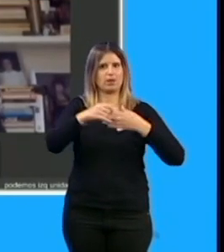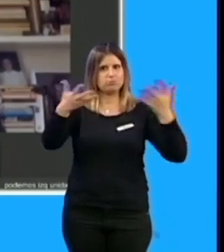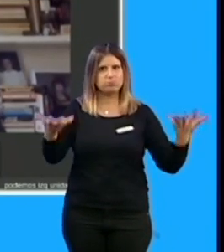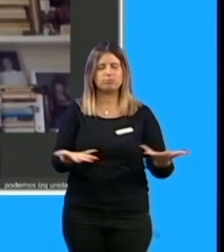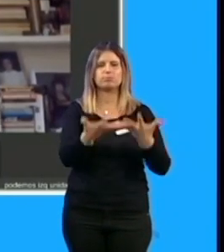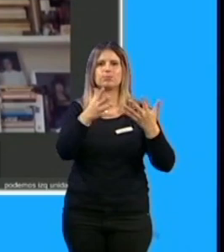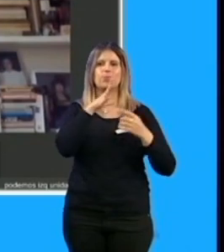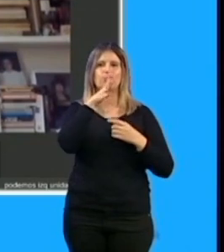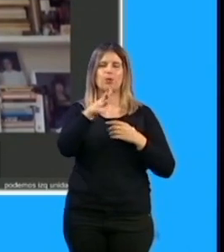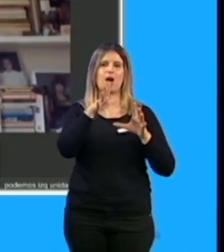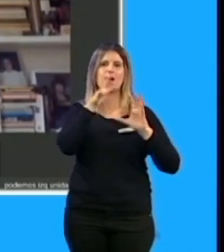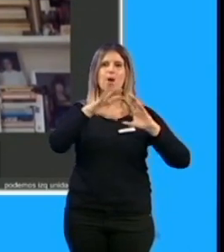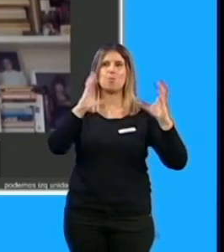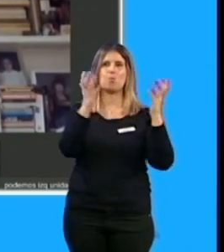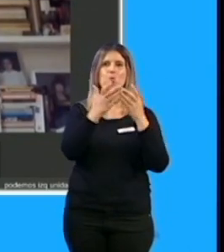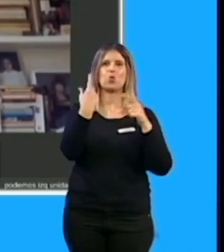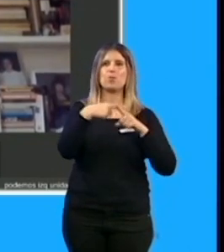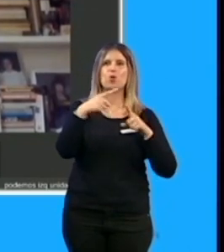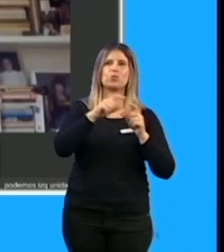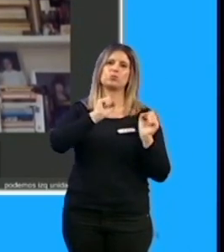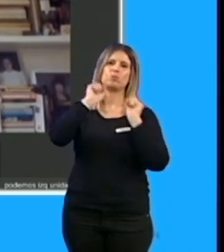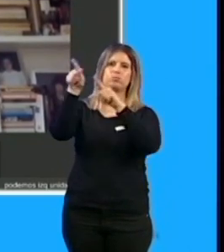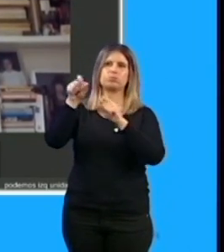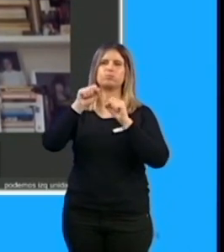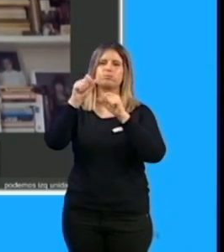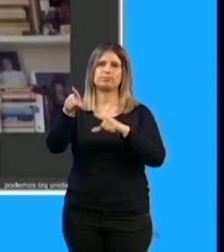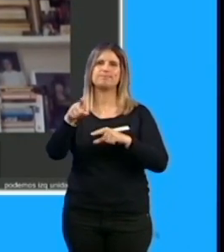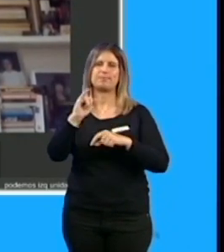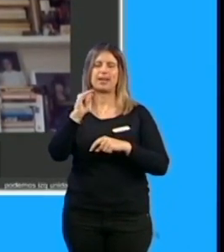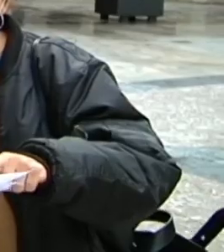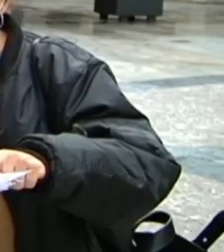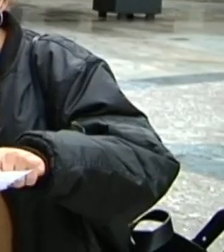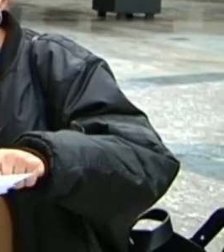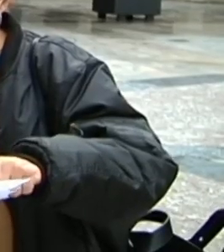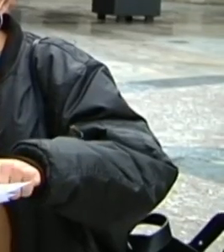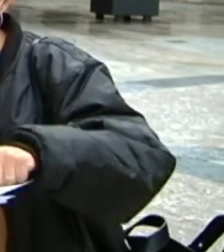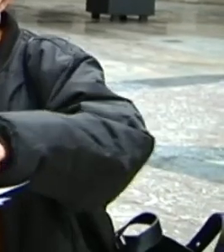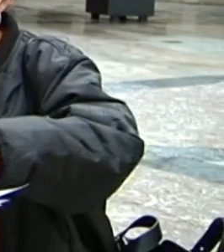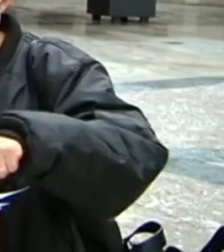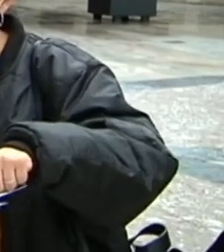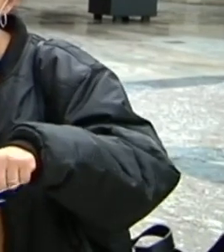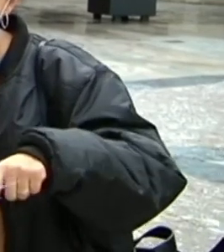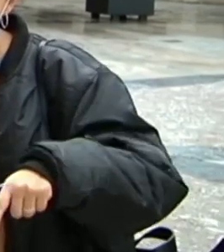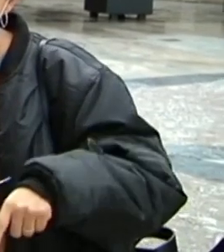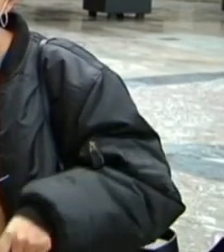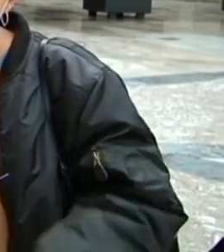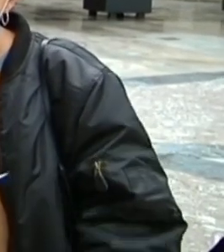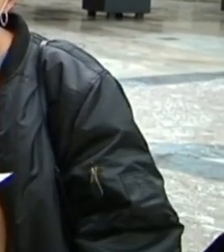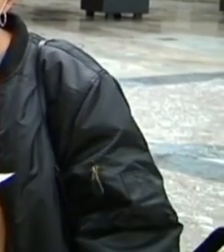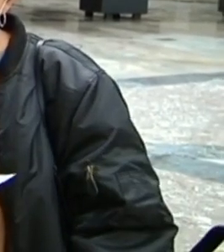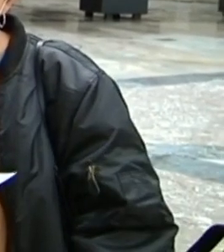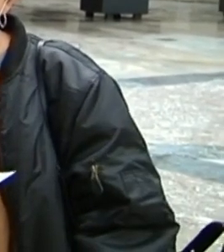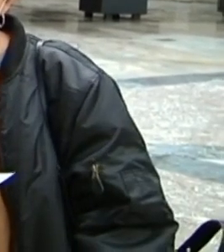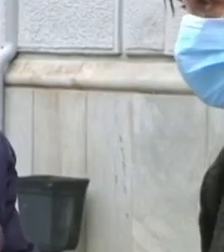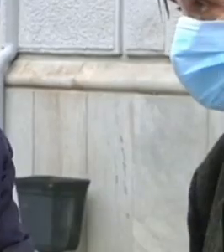la importación de productos remotos genera desconfianza y acarrea riesgos para la salud. El portavoz independiente de la coalición ha comentado que